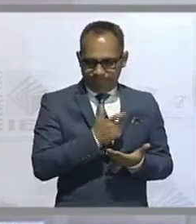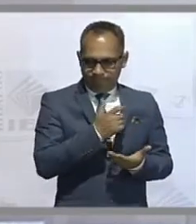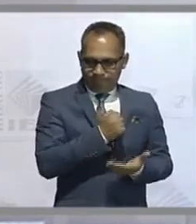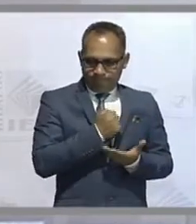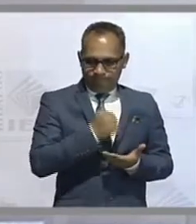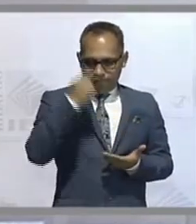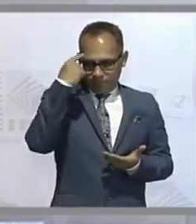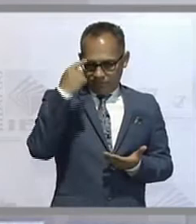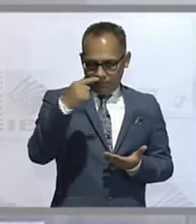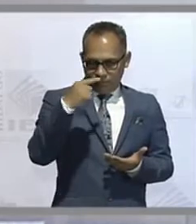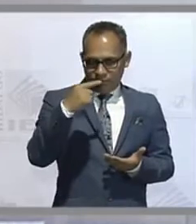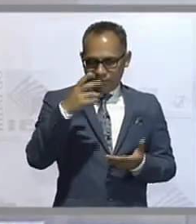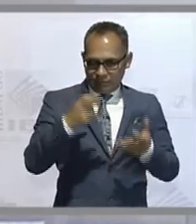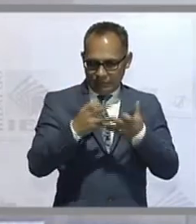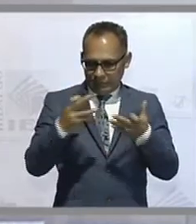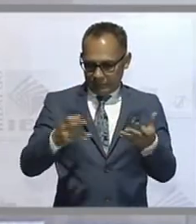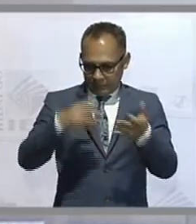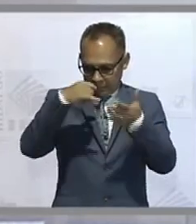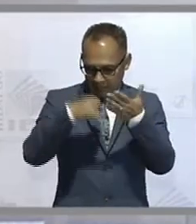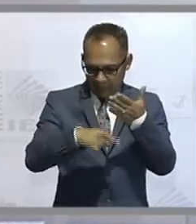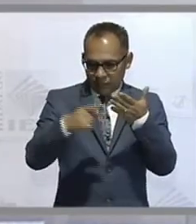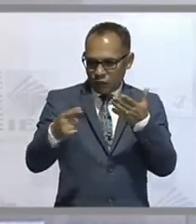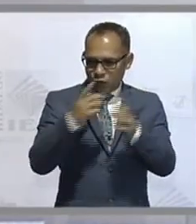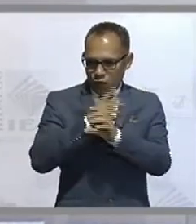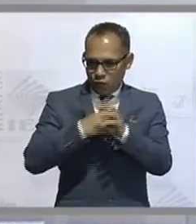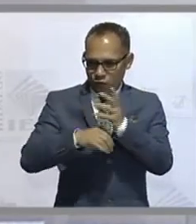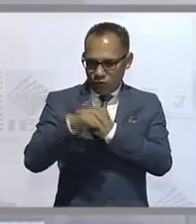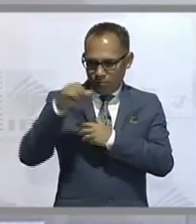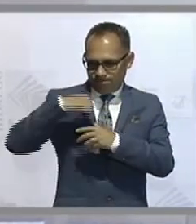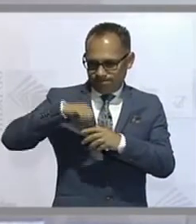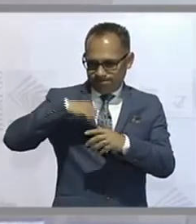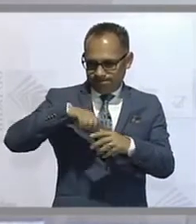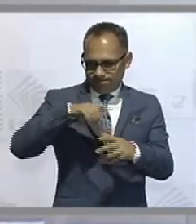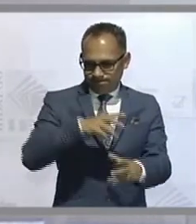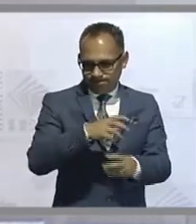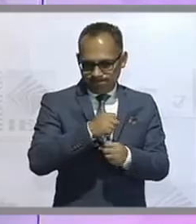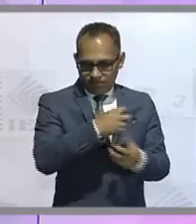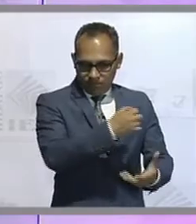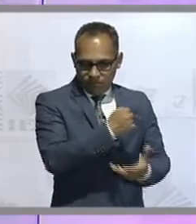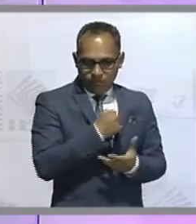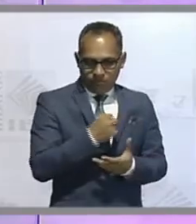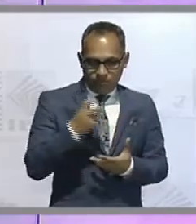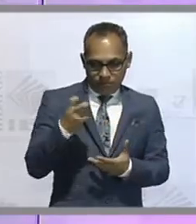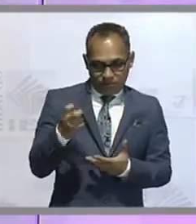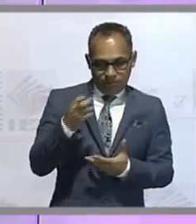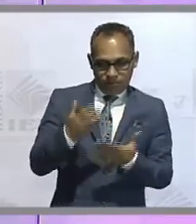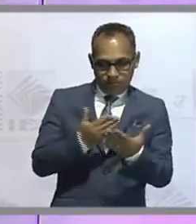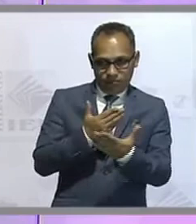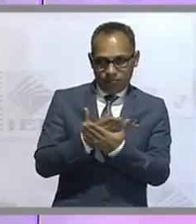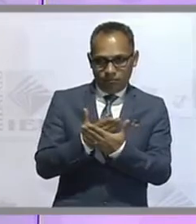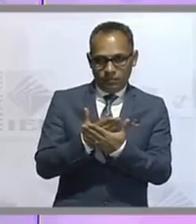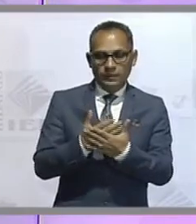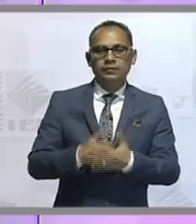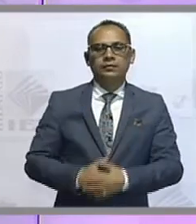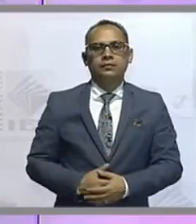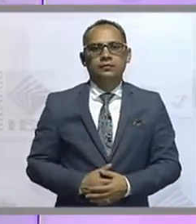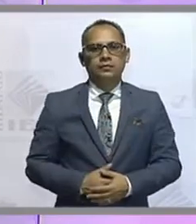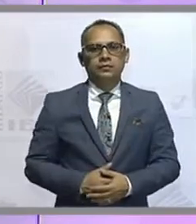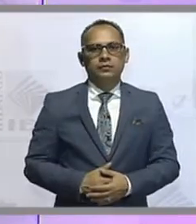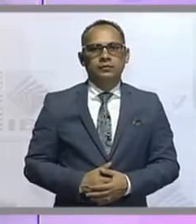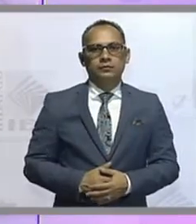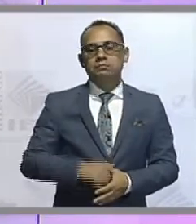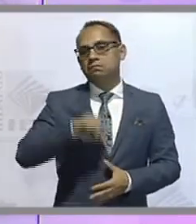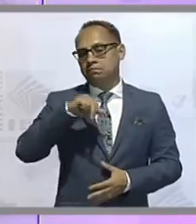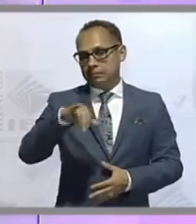de ser así como haría usted para lograrlo tiene tres minutos candidatos con todos al mismo importante que hay un